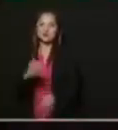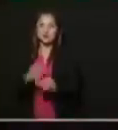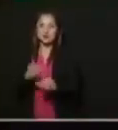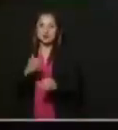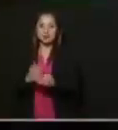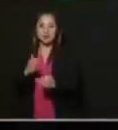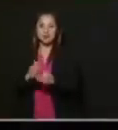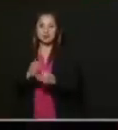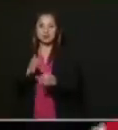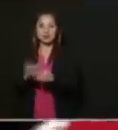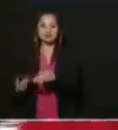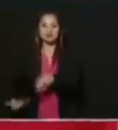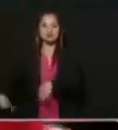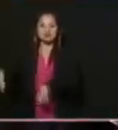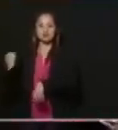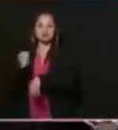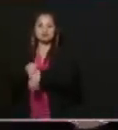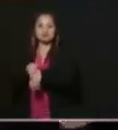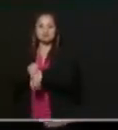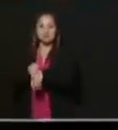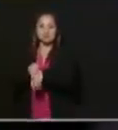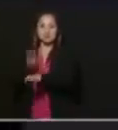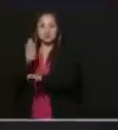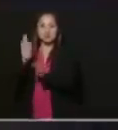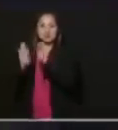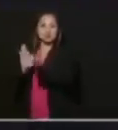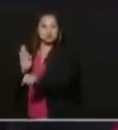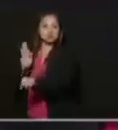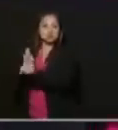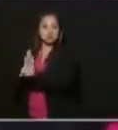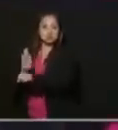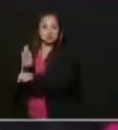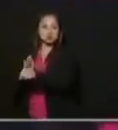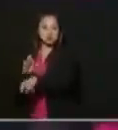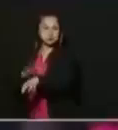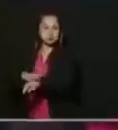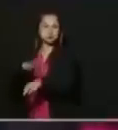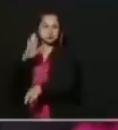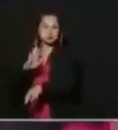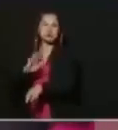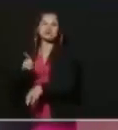colocando más protecciones. Sí. Van a estar muchas, pero como él dijo, la mejor